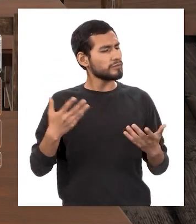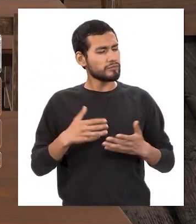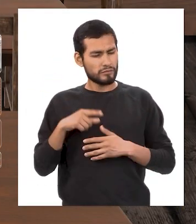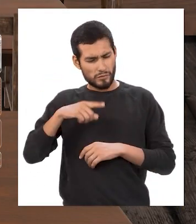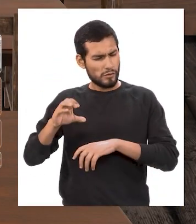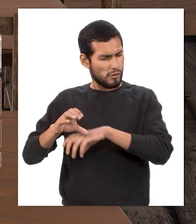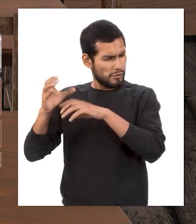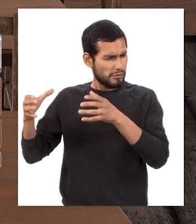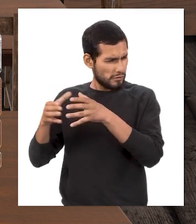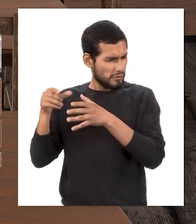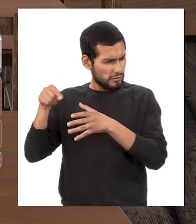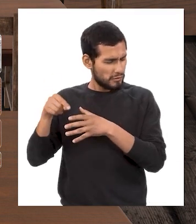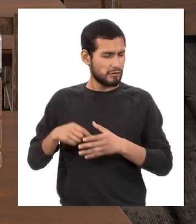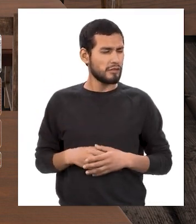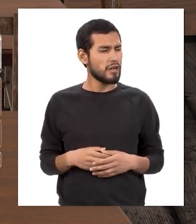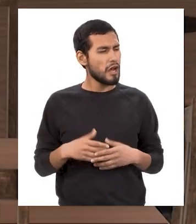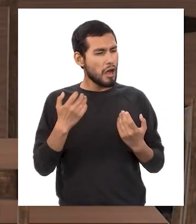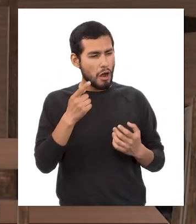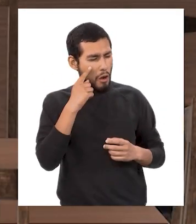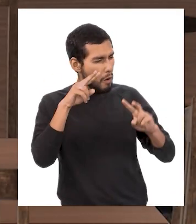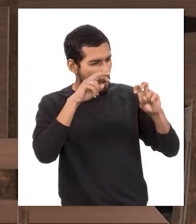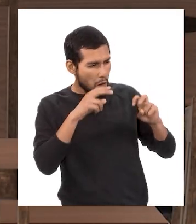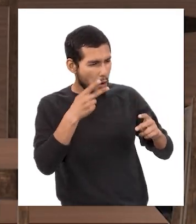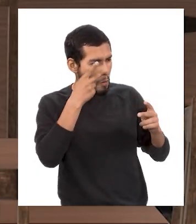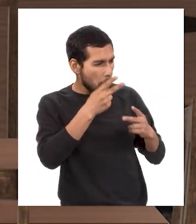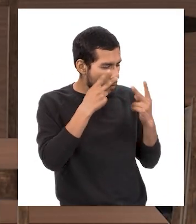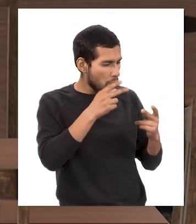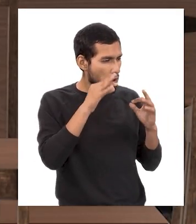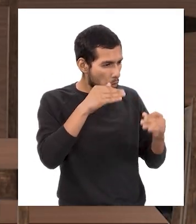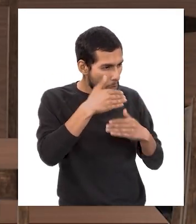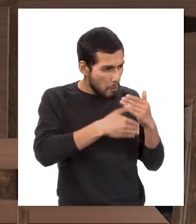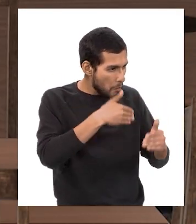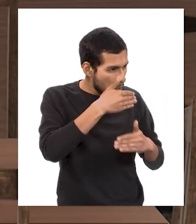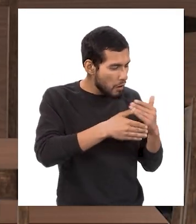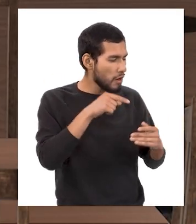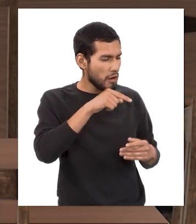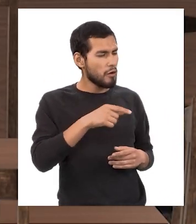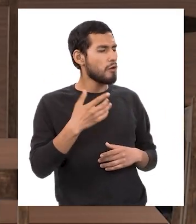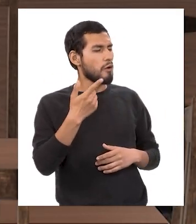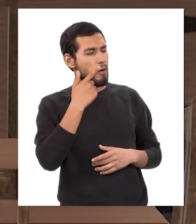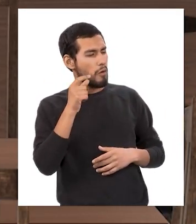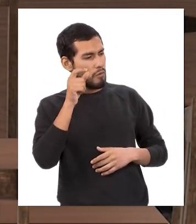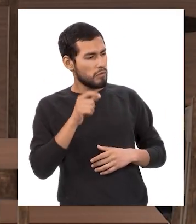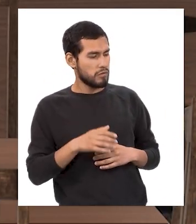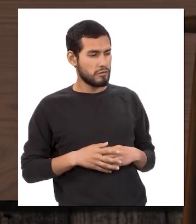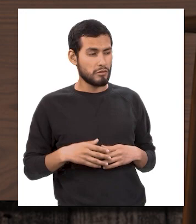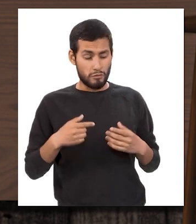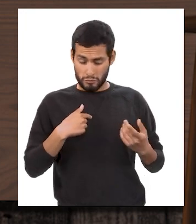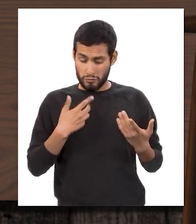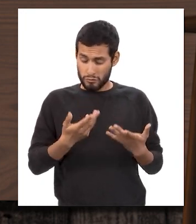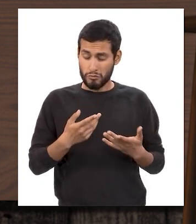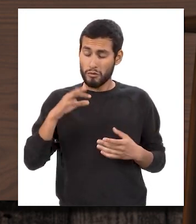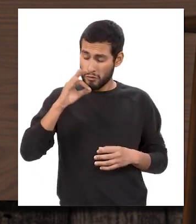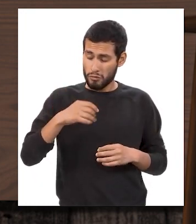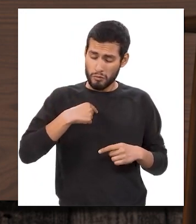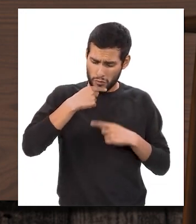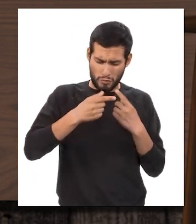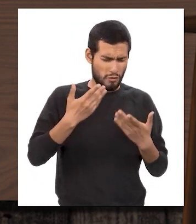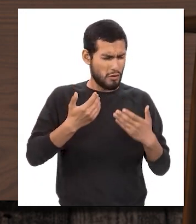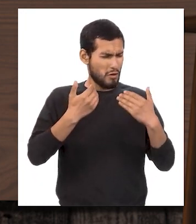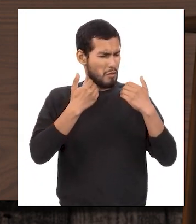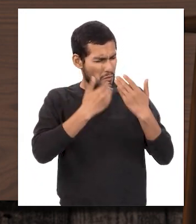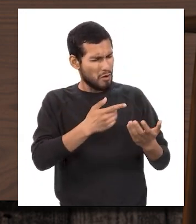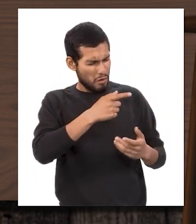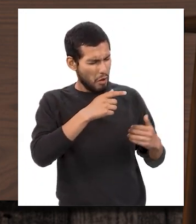por parte de los miembros del Reform Club, con la misión de vigilar el itinerario de mi señor, lo cual es